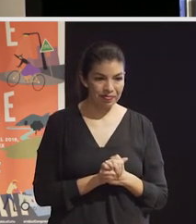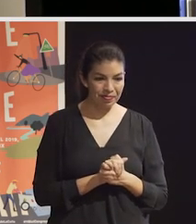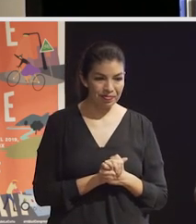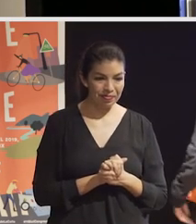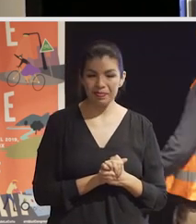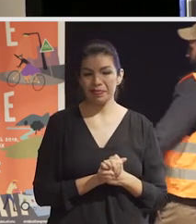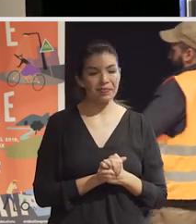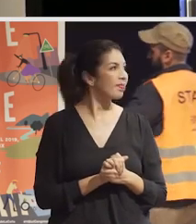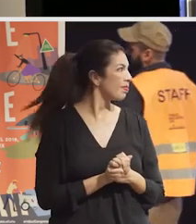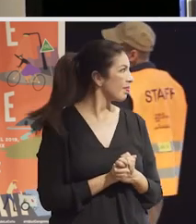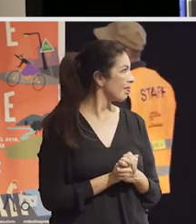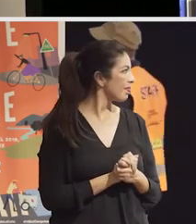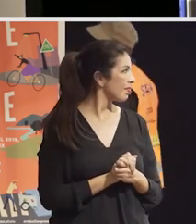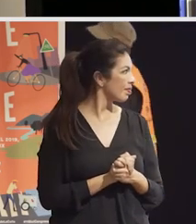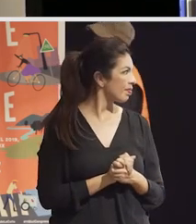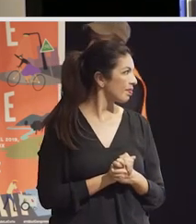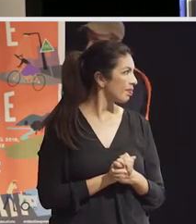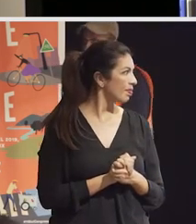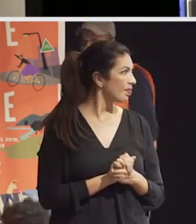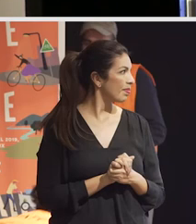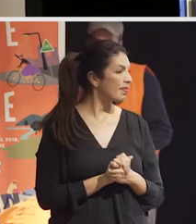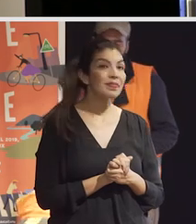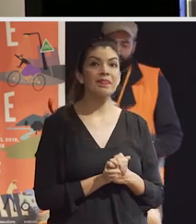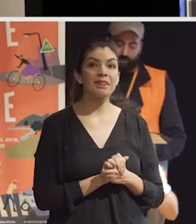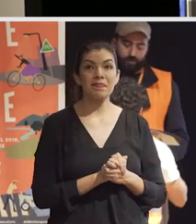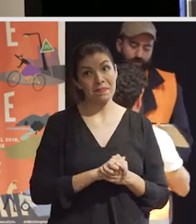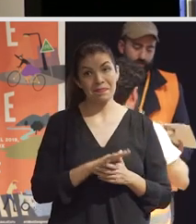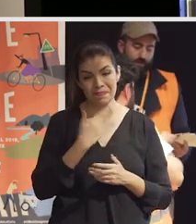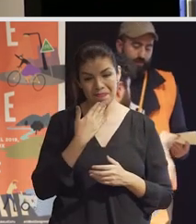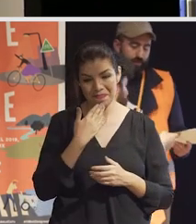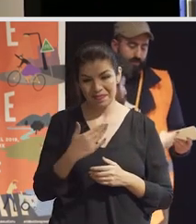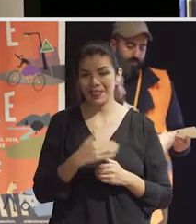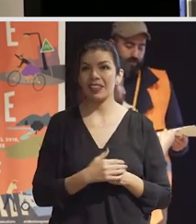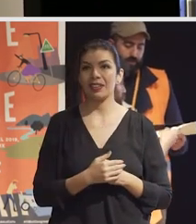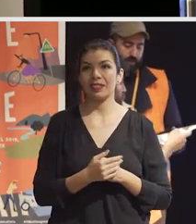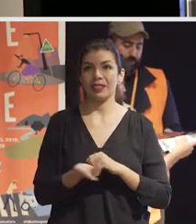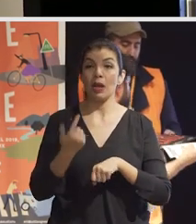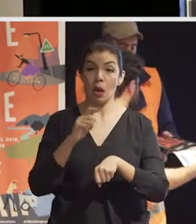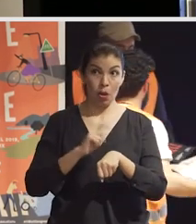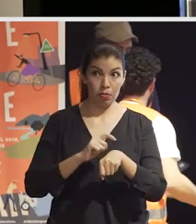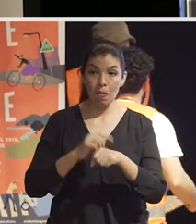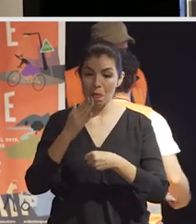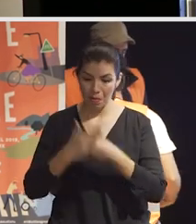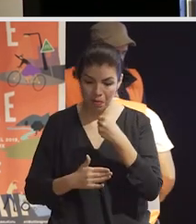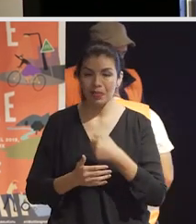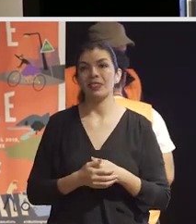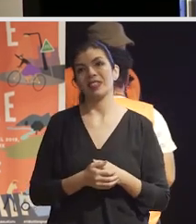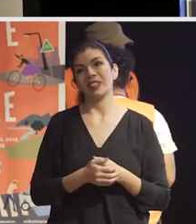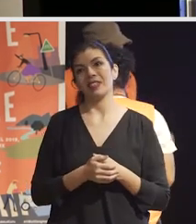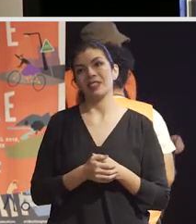me despido bueno ya hemos llegado al final de esta charla creo que